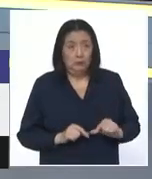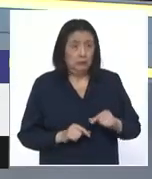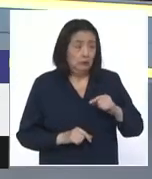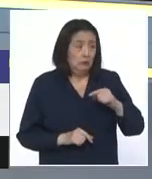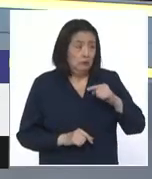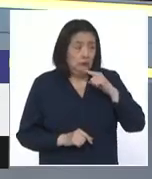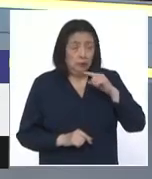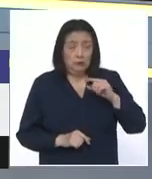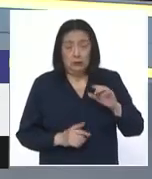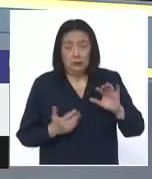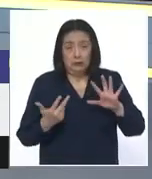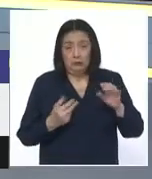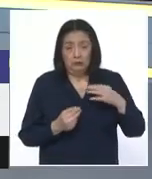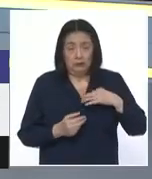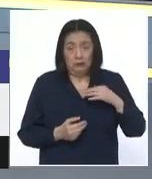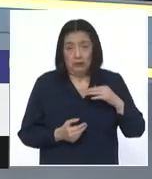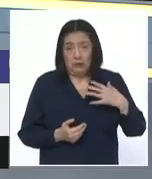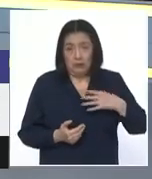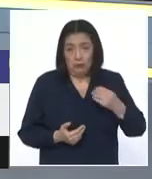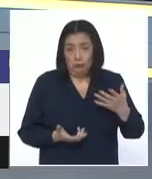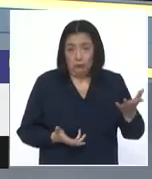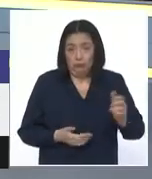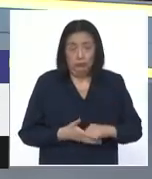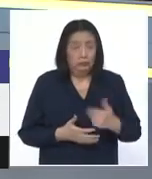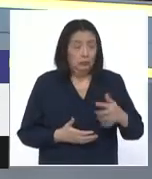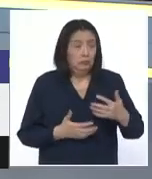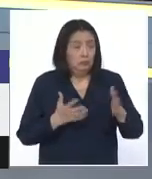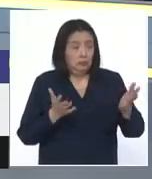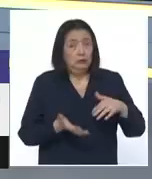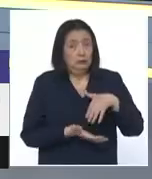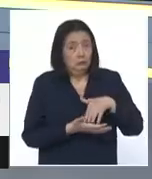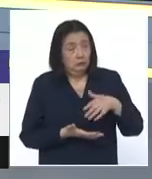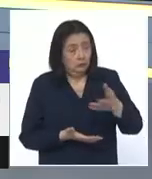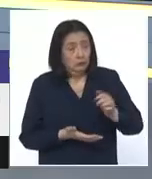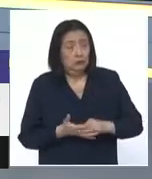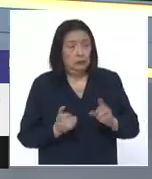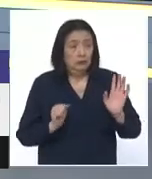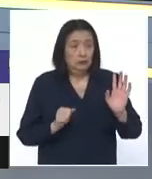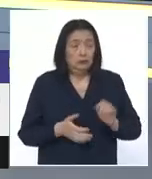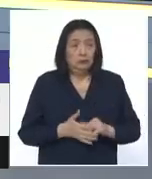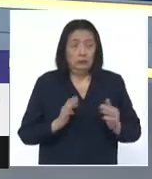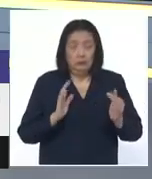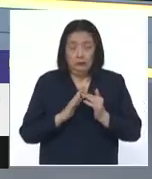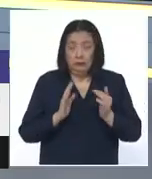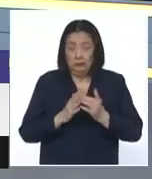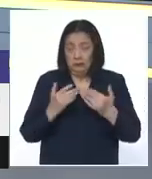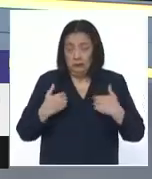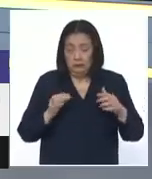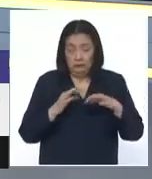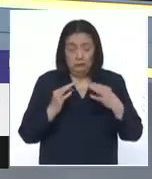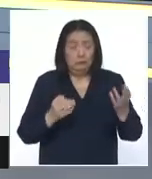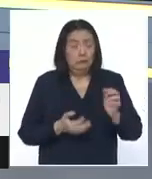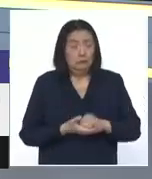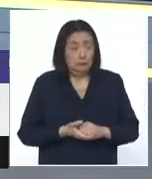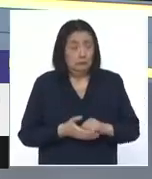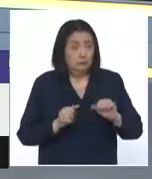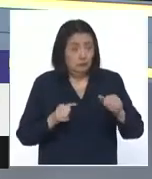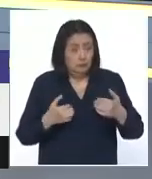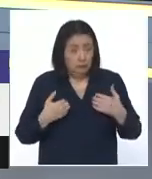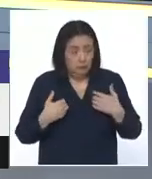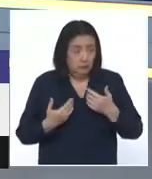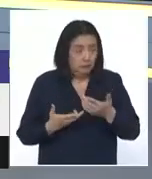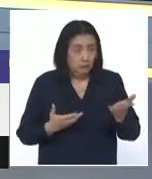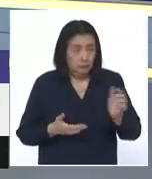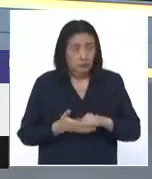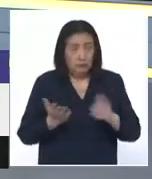señora de 80 años. Una señora de 80 años que está en una situación absolutamente vulnerable, que tiene en casa incluso familiares que tienen